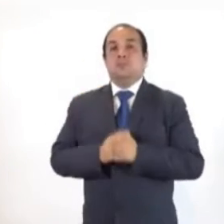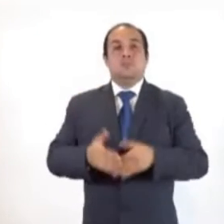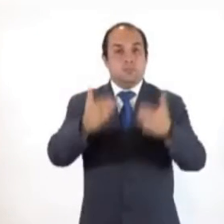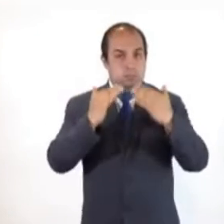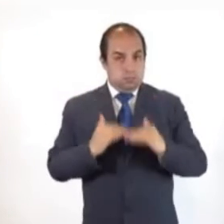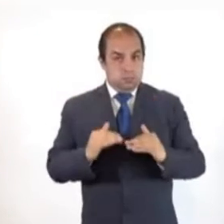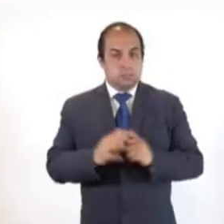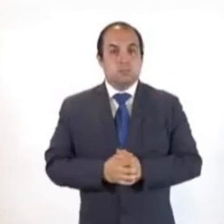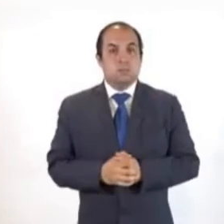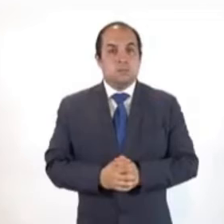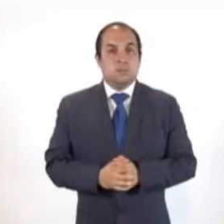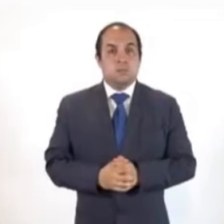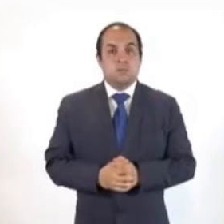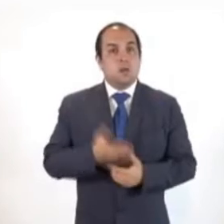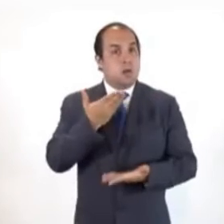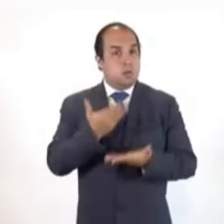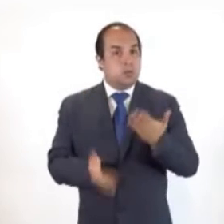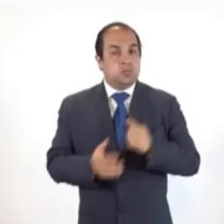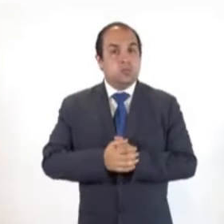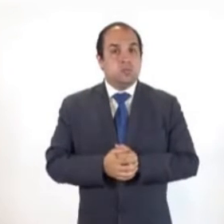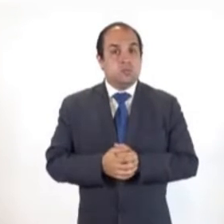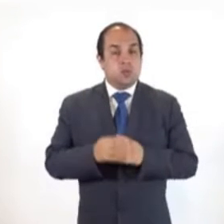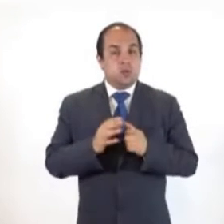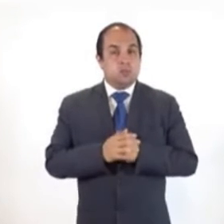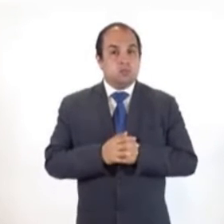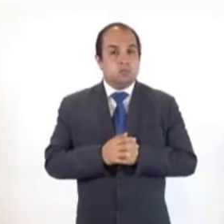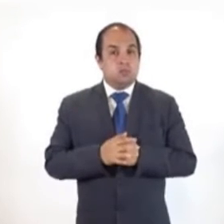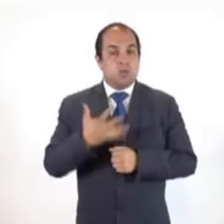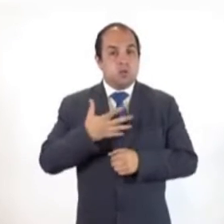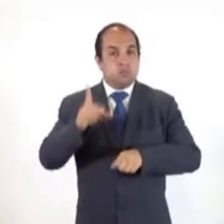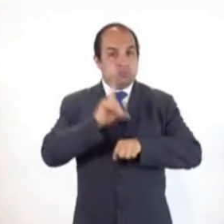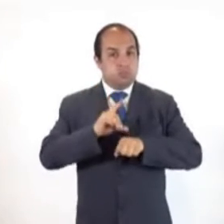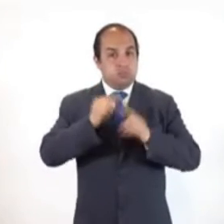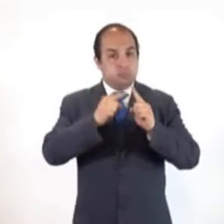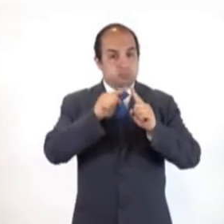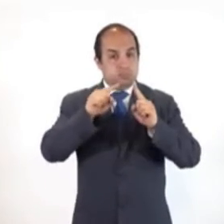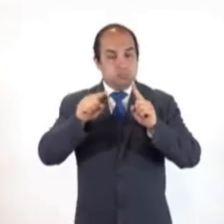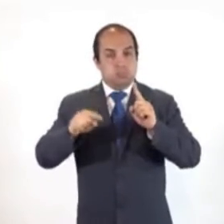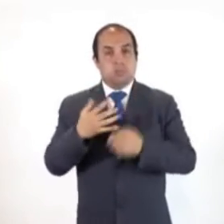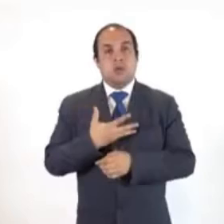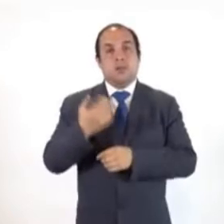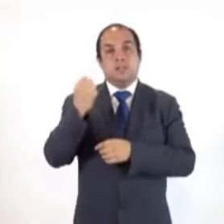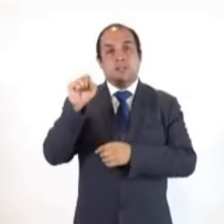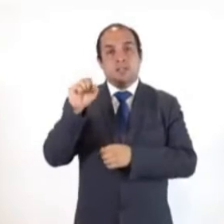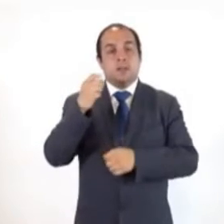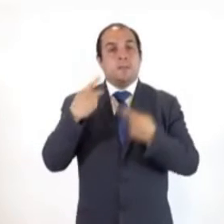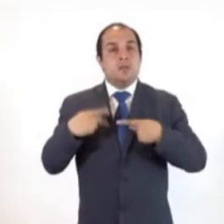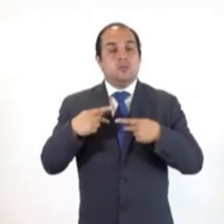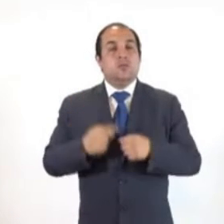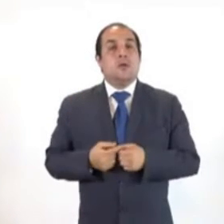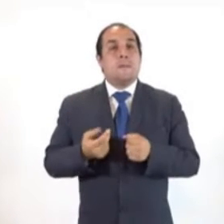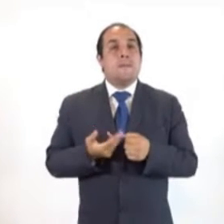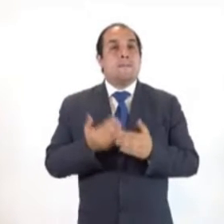Siguiente. Y hoy en día estamos hablando de estar bajando diariamente en promedio cerca de 60 personas menos hospitalizadas